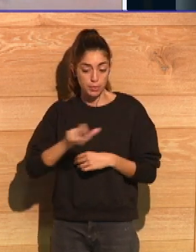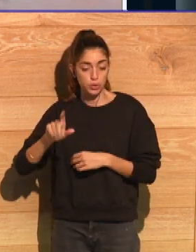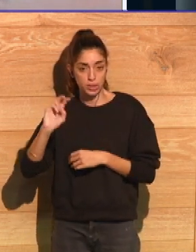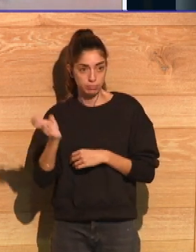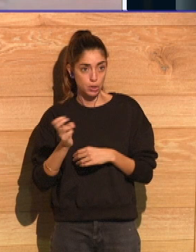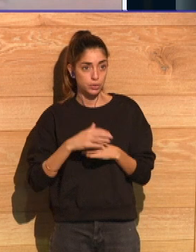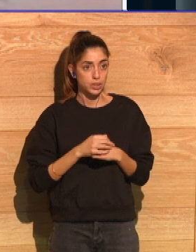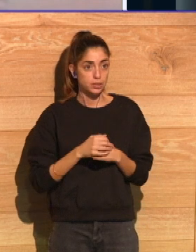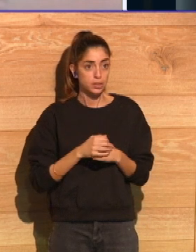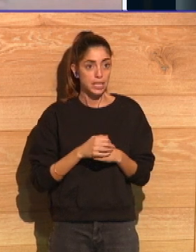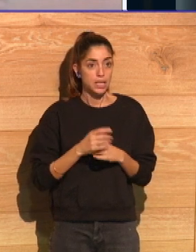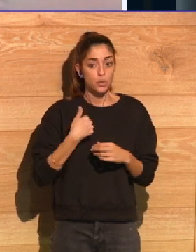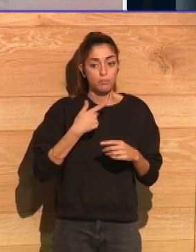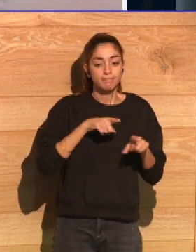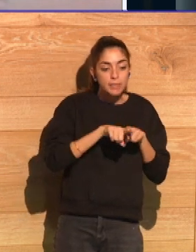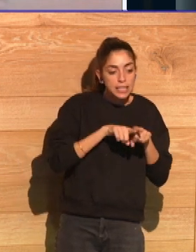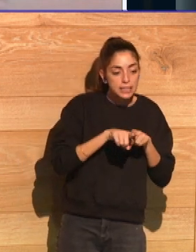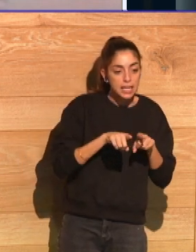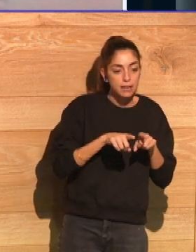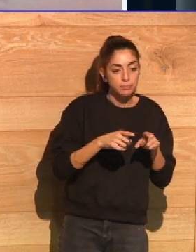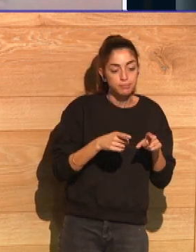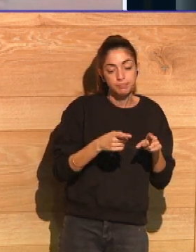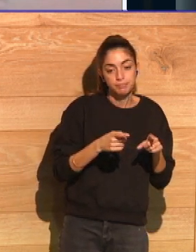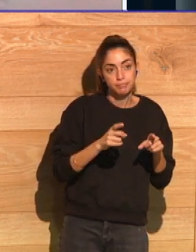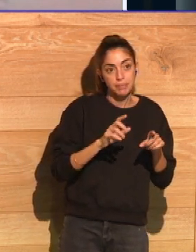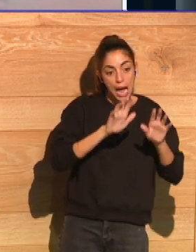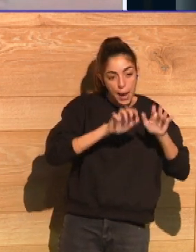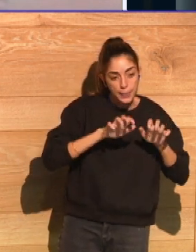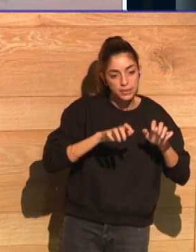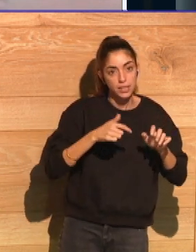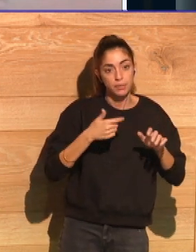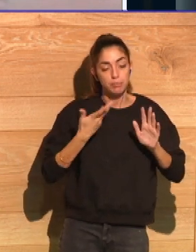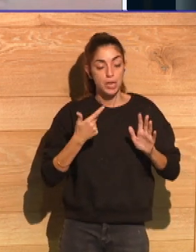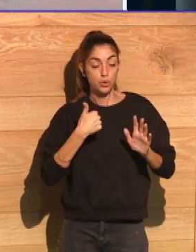la crítica y quise asegurarme de que estaba haciendo un trabajo de verdad bueno.